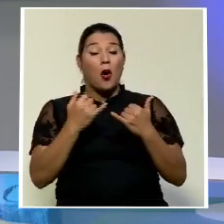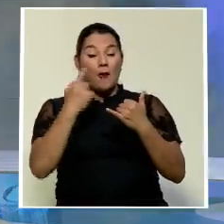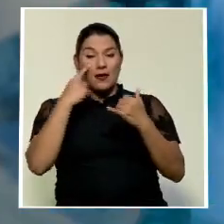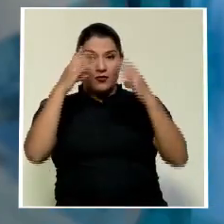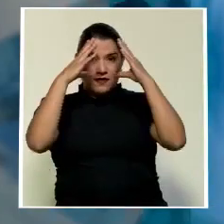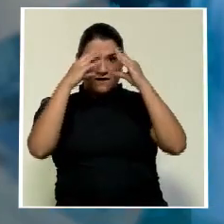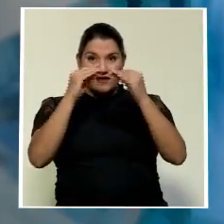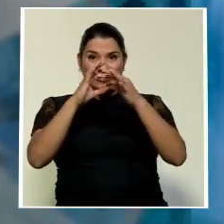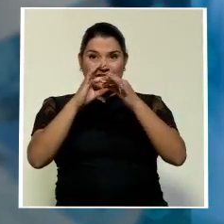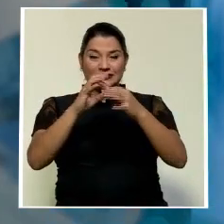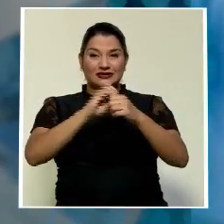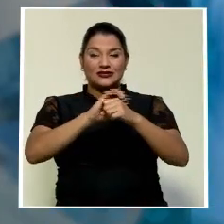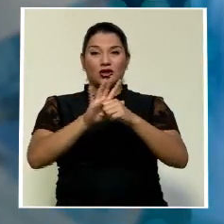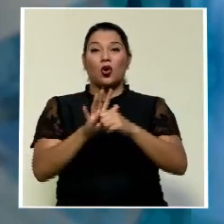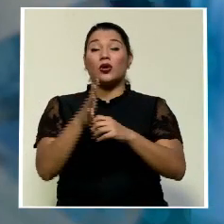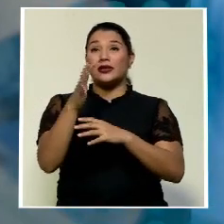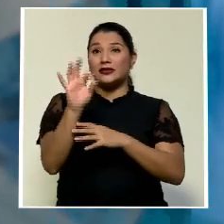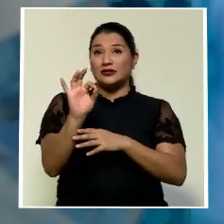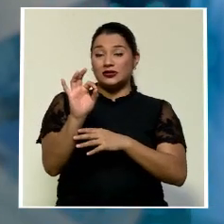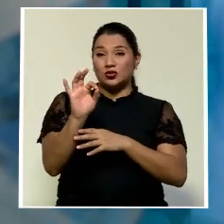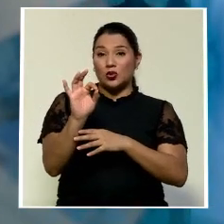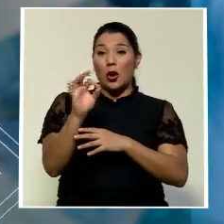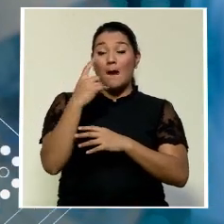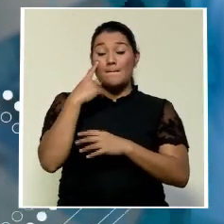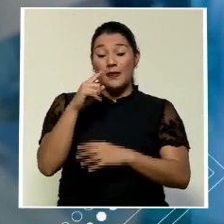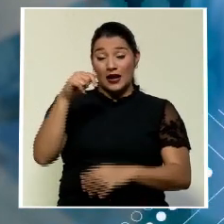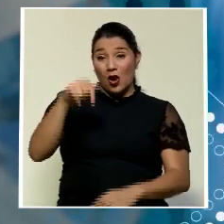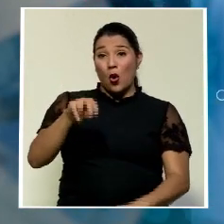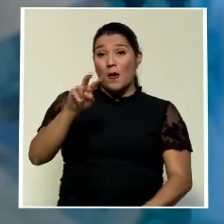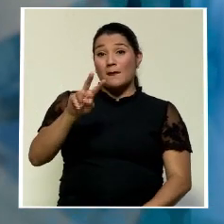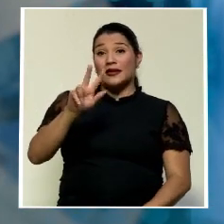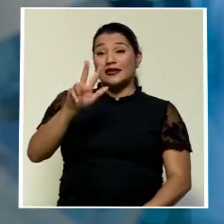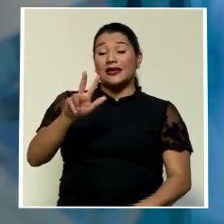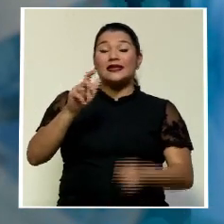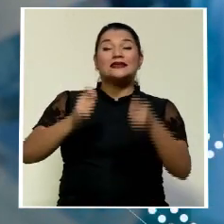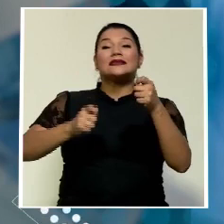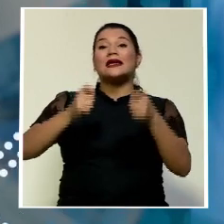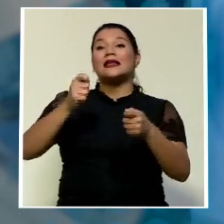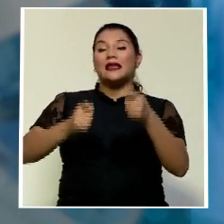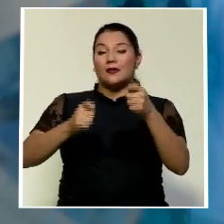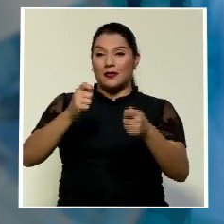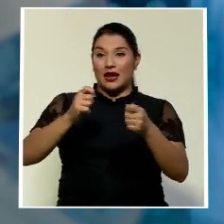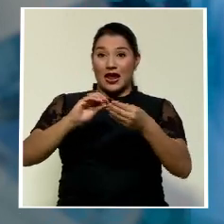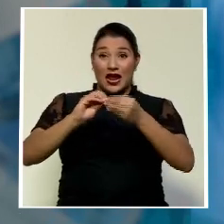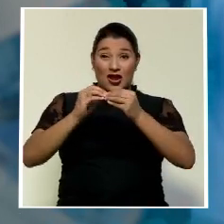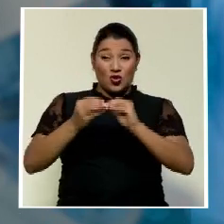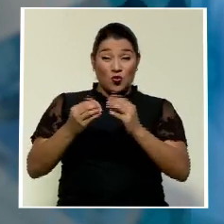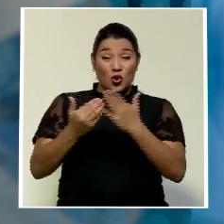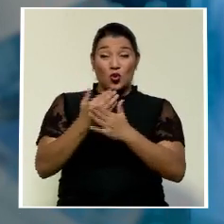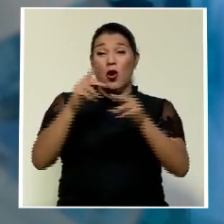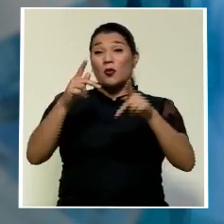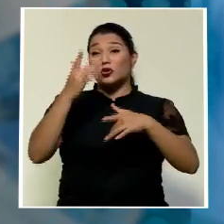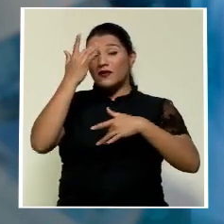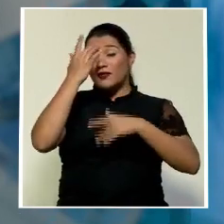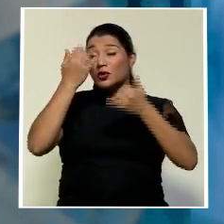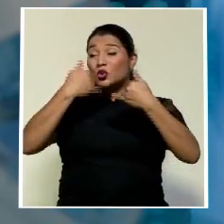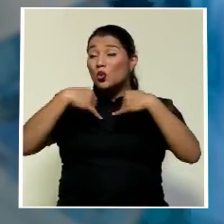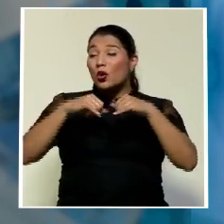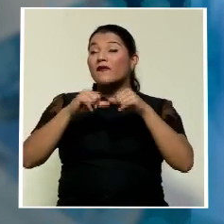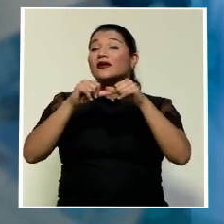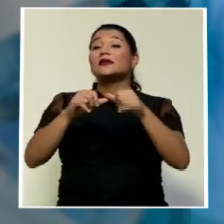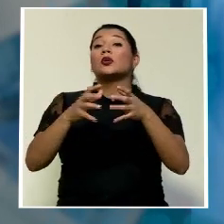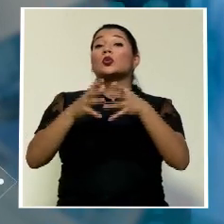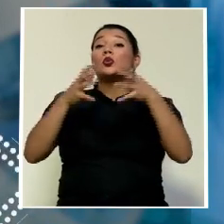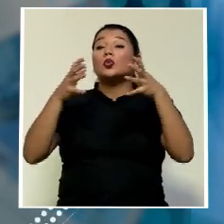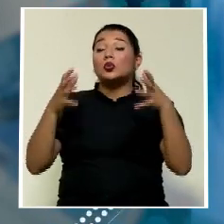datos epidemiológicos. Para este 23 de septiembre, la cantidad de nuevos contagios continúa muy alta